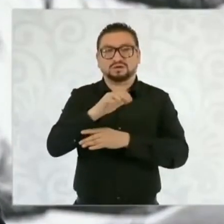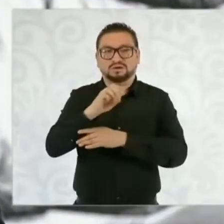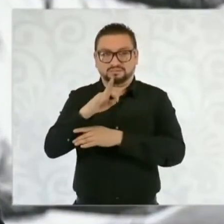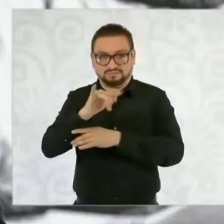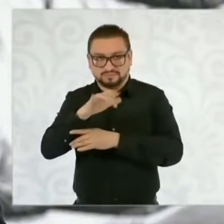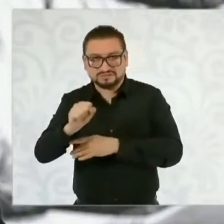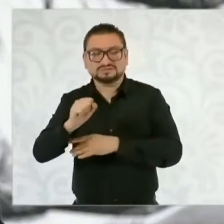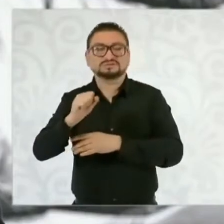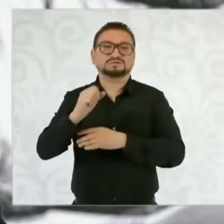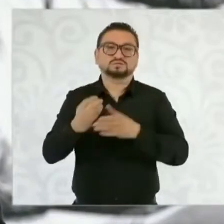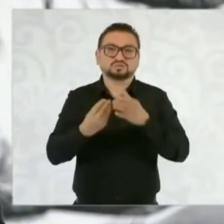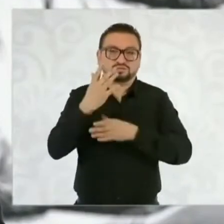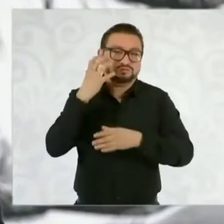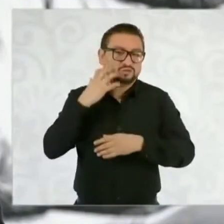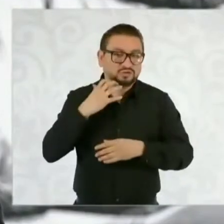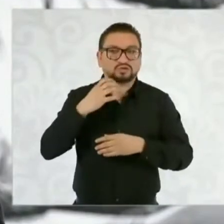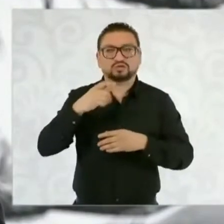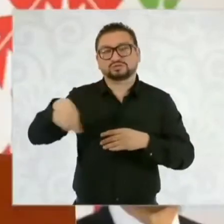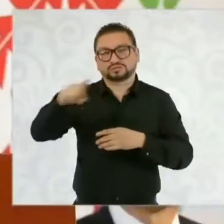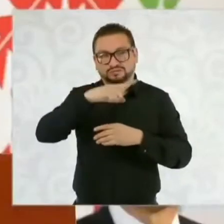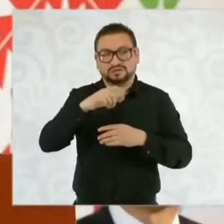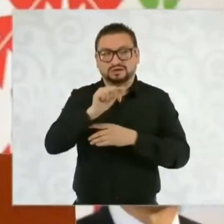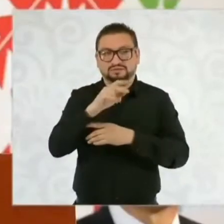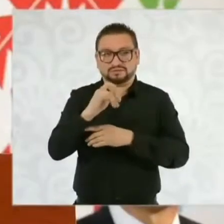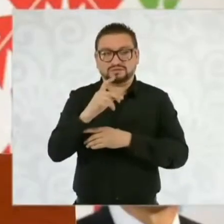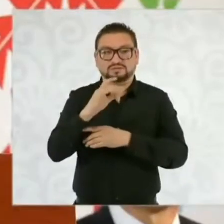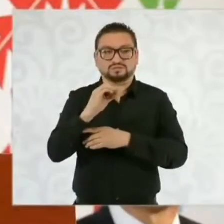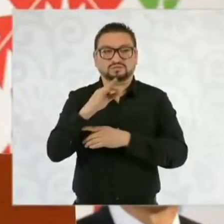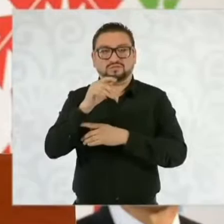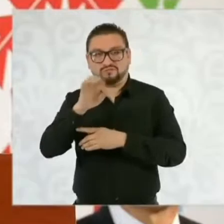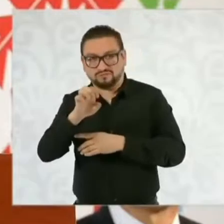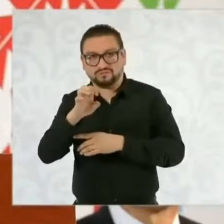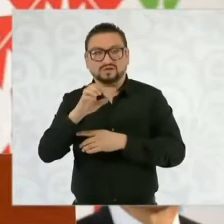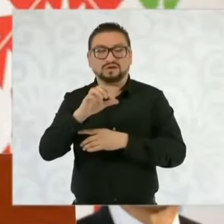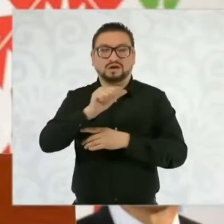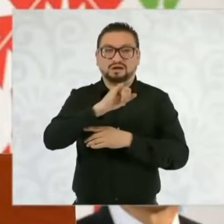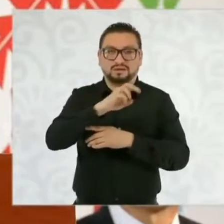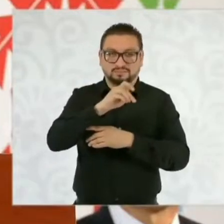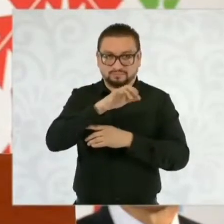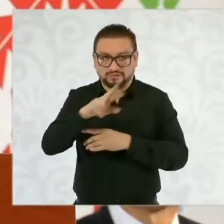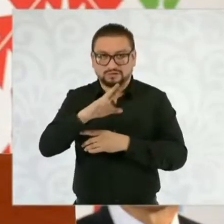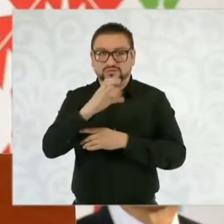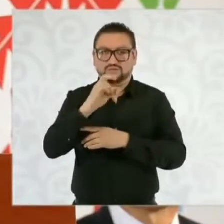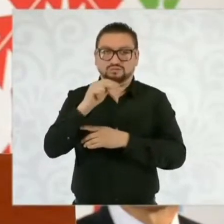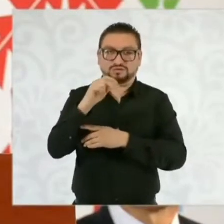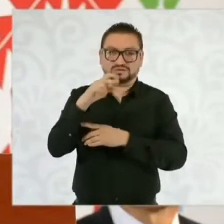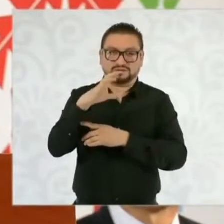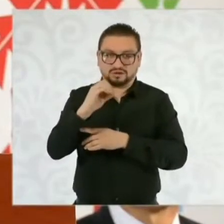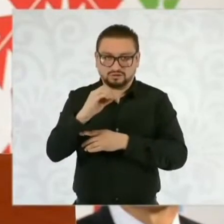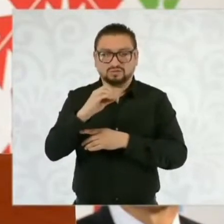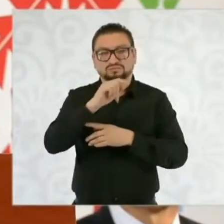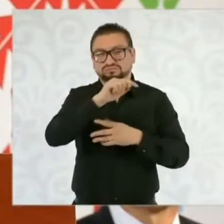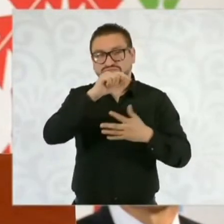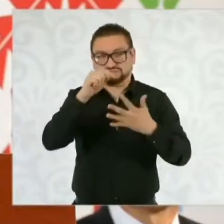de CAINTRA Nuevo León, de ANTAD, de COMSE, de AMIB, CONCANACO y de